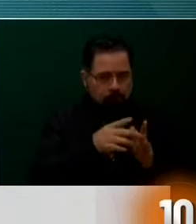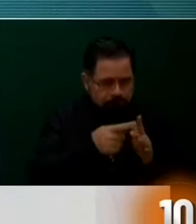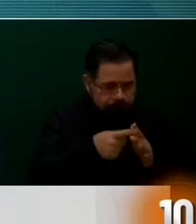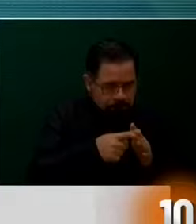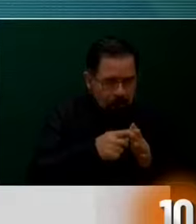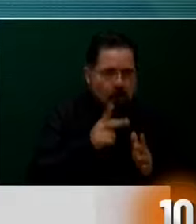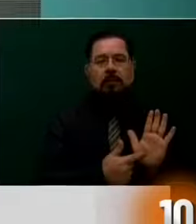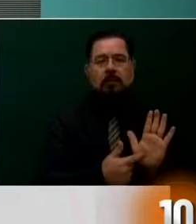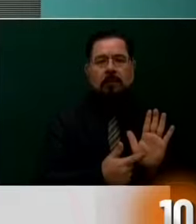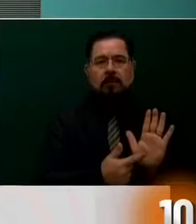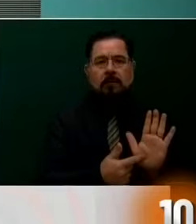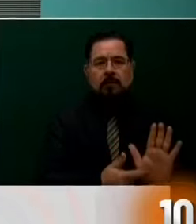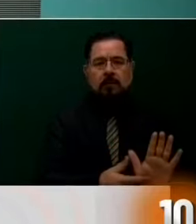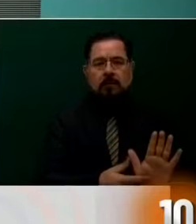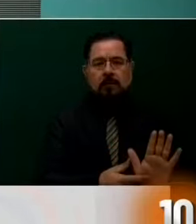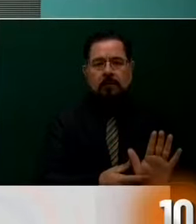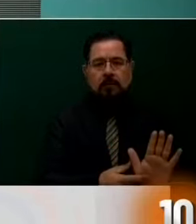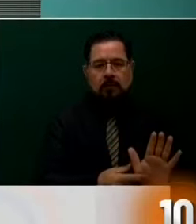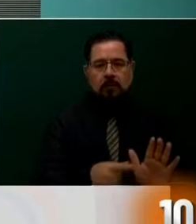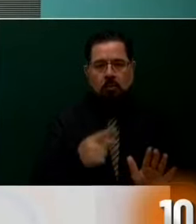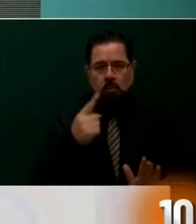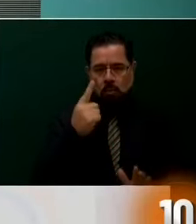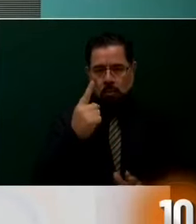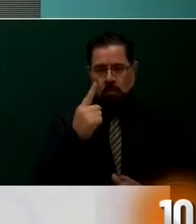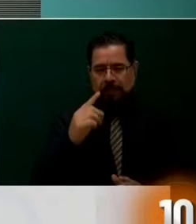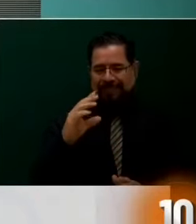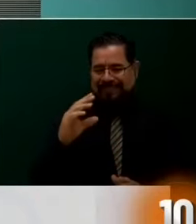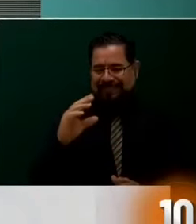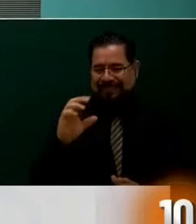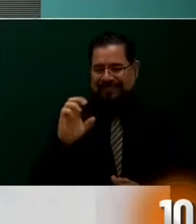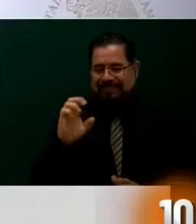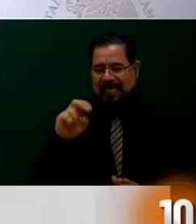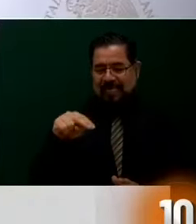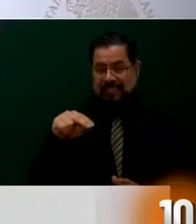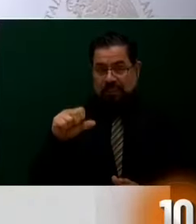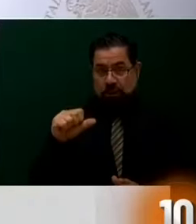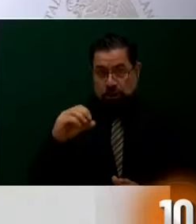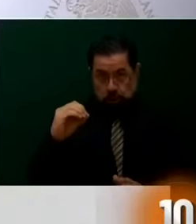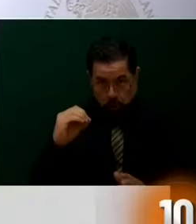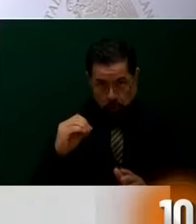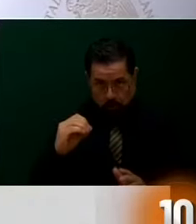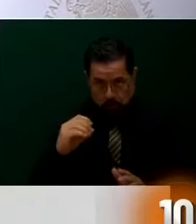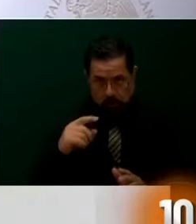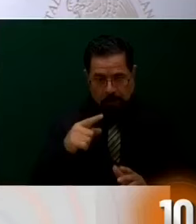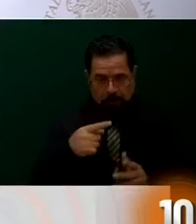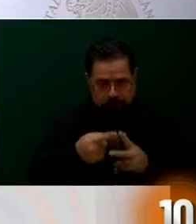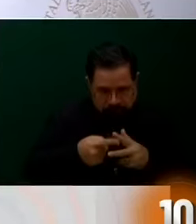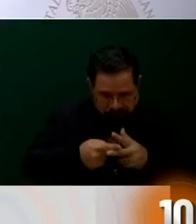Vamos a demostrar que el censo no estaba bien manejado,